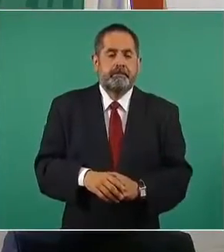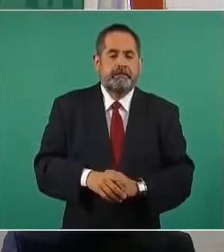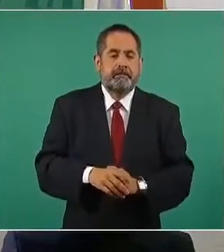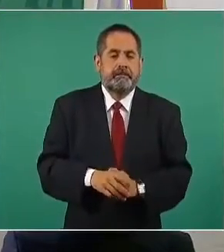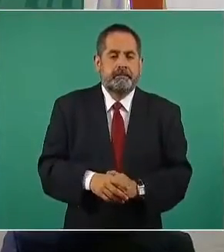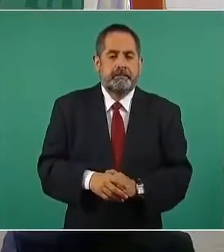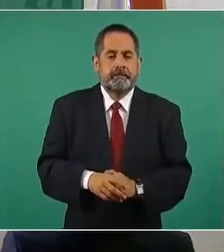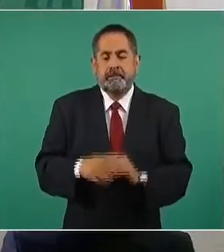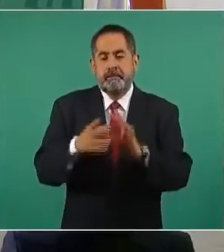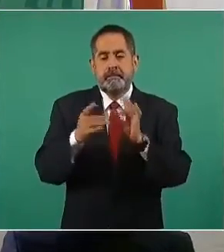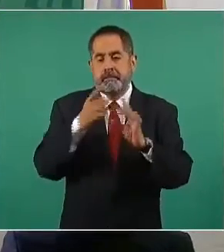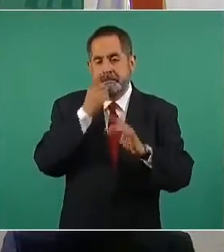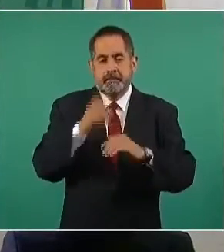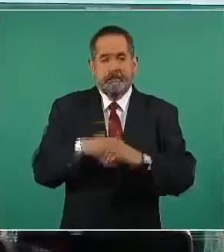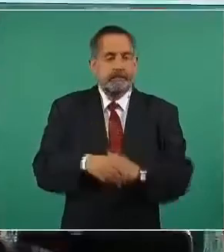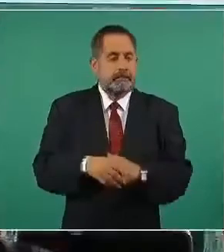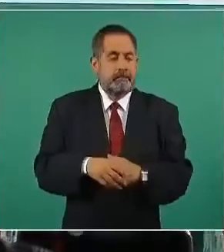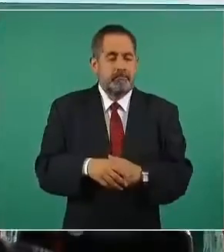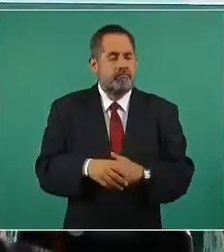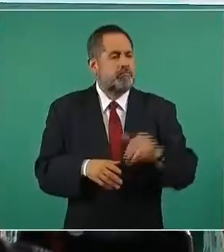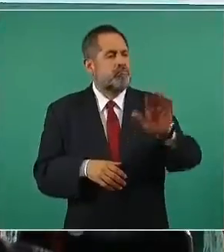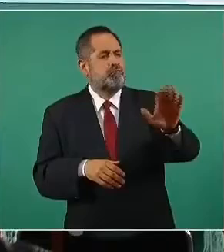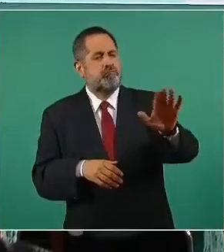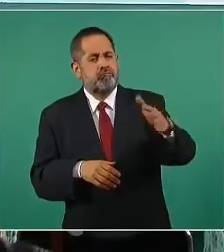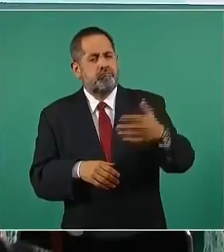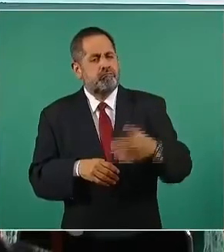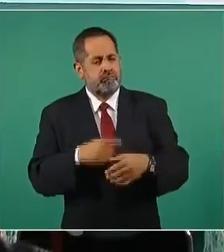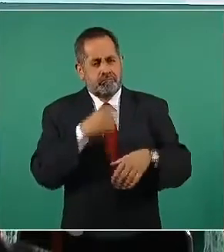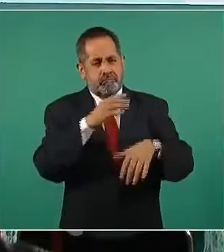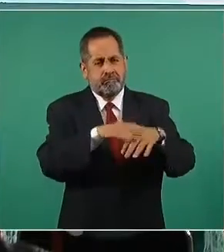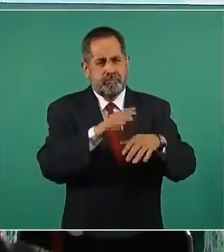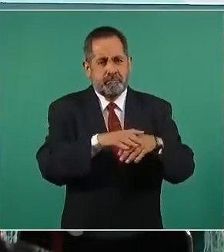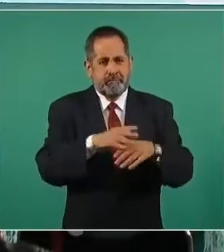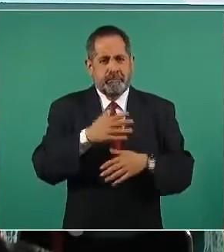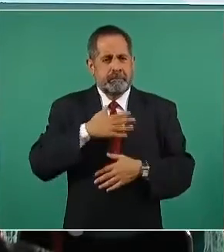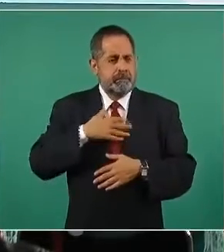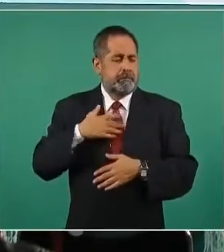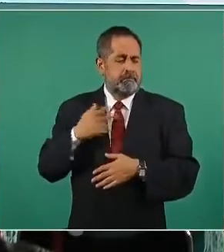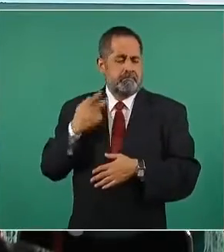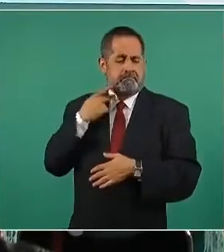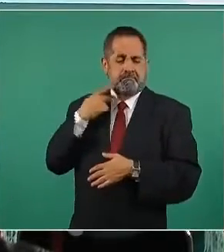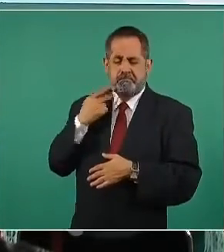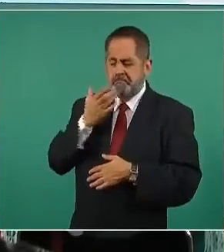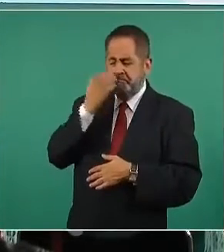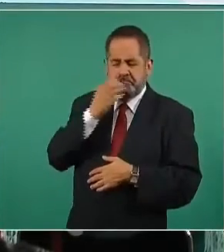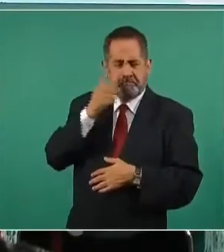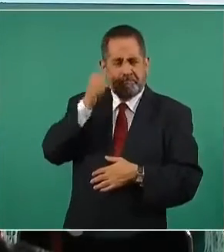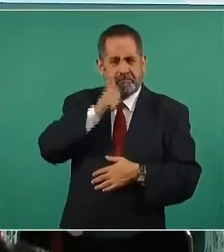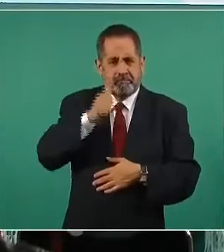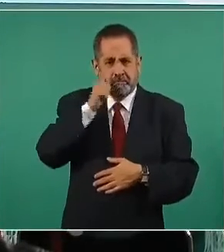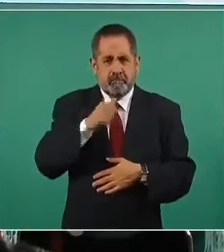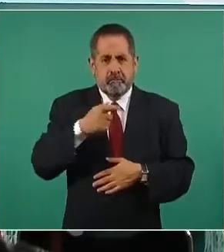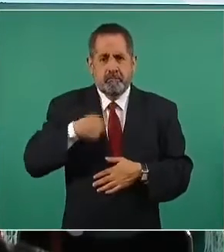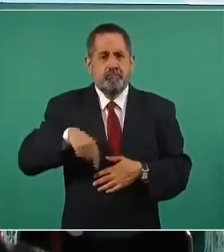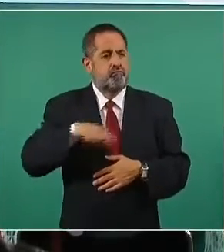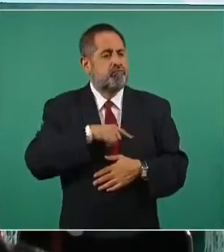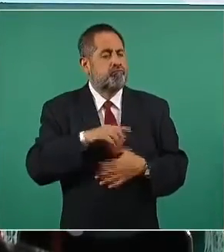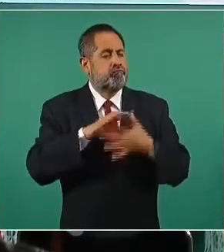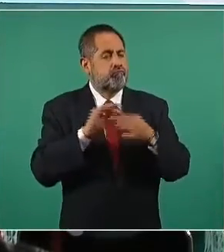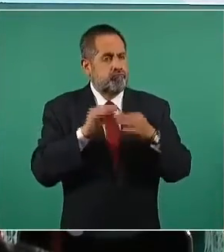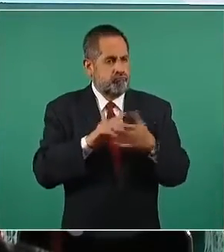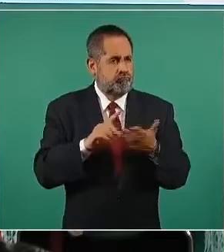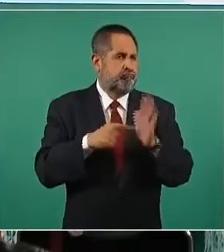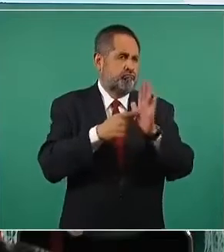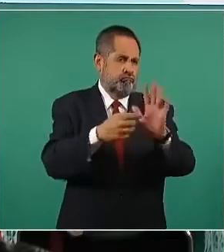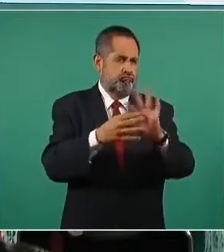le dice Alamán, estos son los puntos esenciales de nuestra política que hemos debido